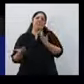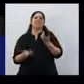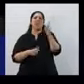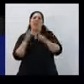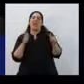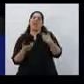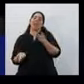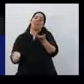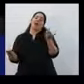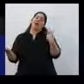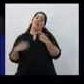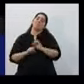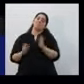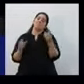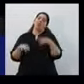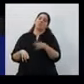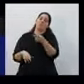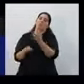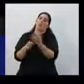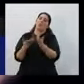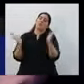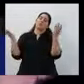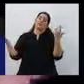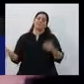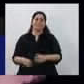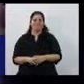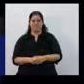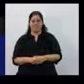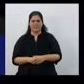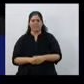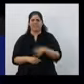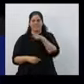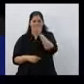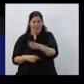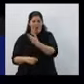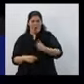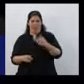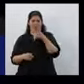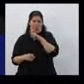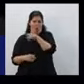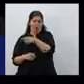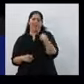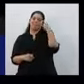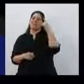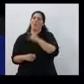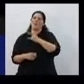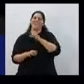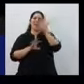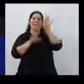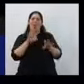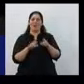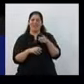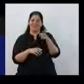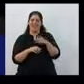de caer en la educación pública y hasta tiene una gobernadora que piensa que las universidades del interior del